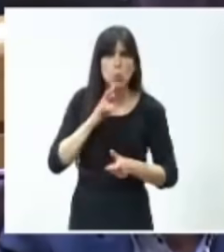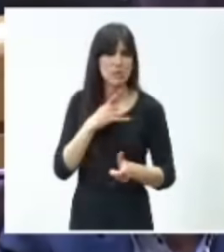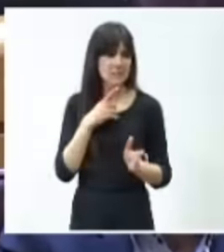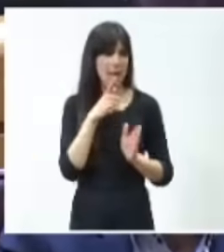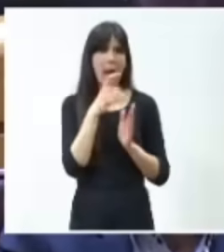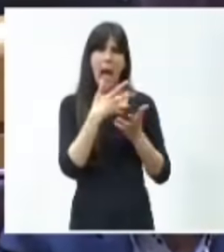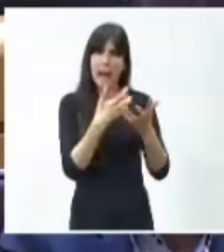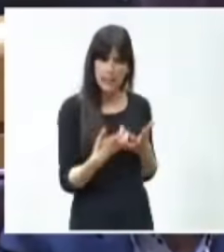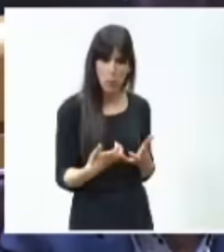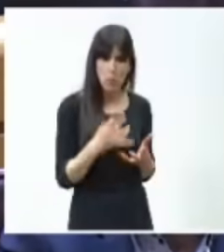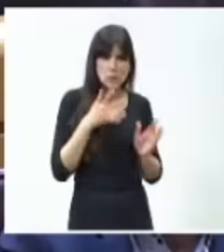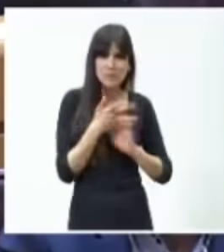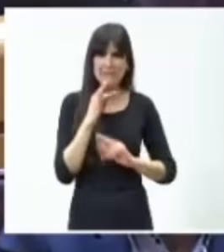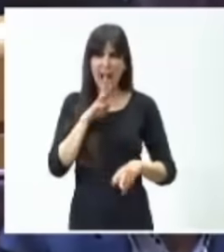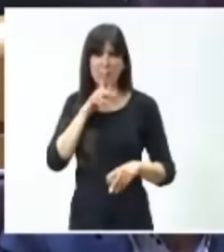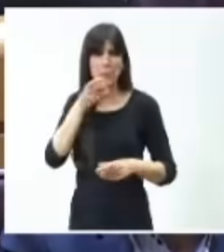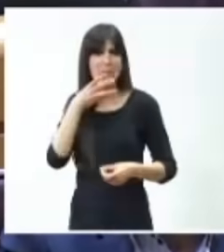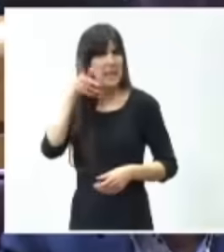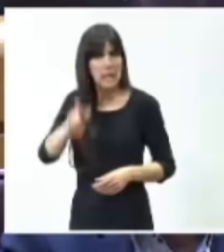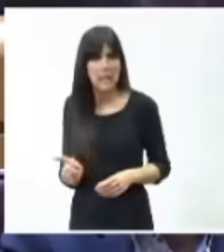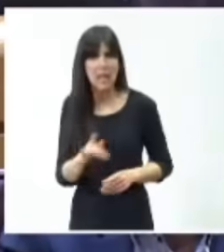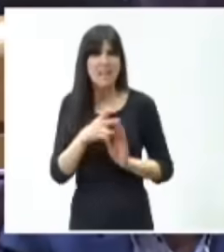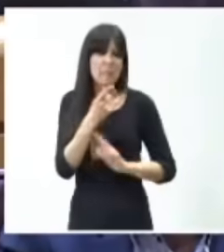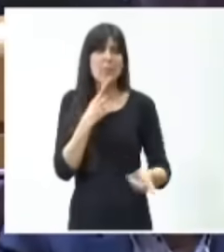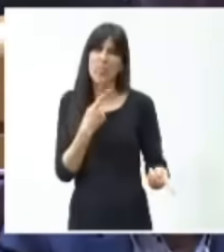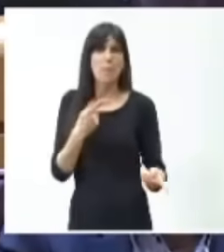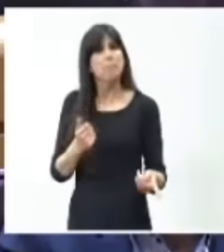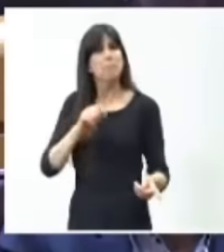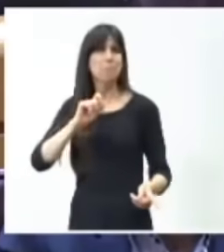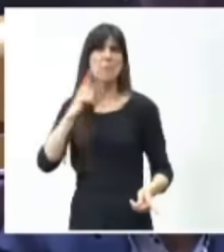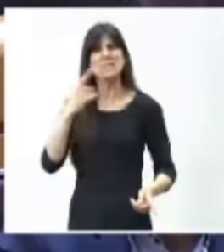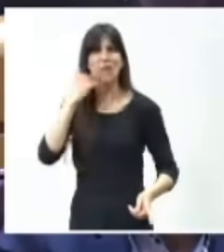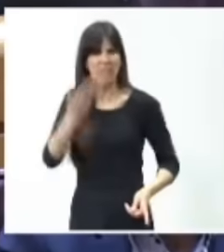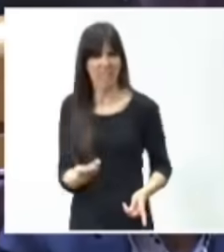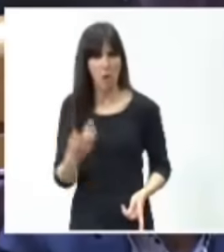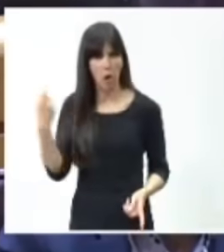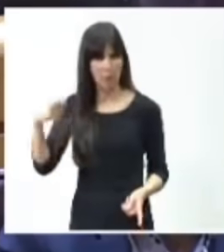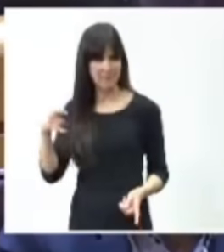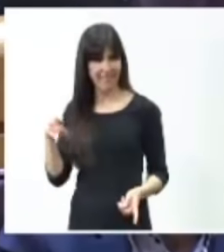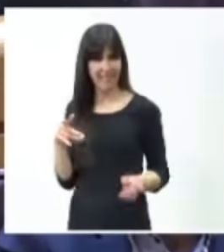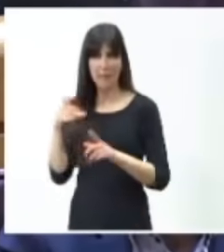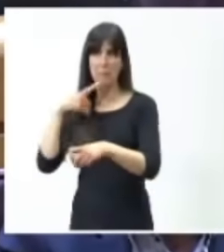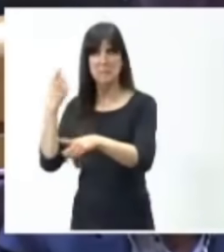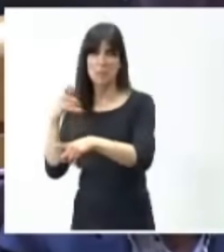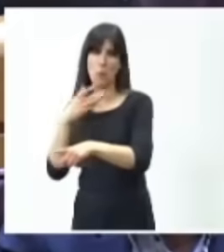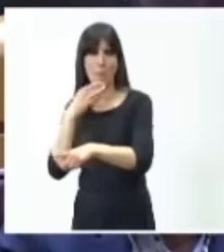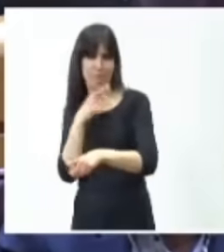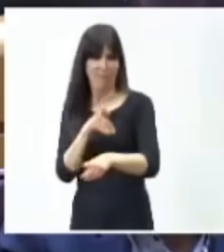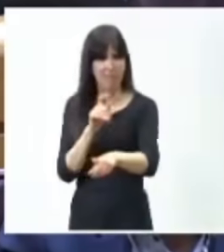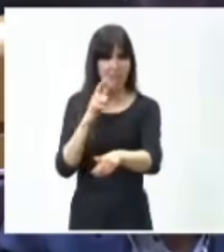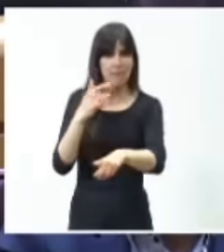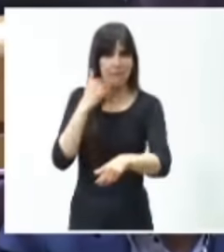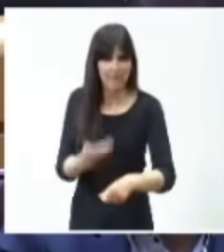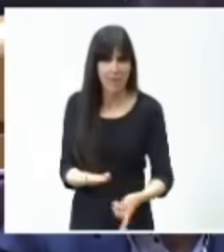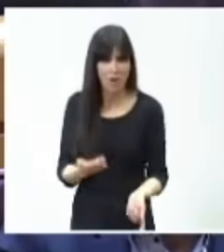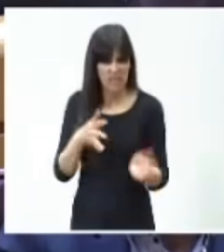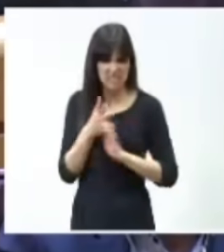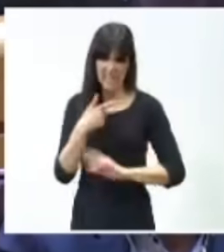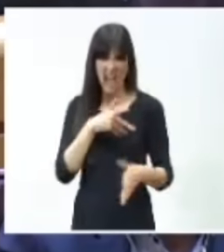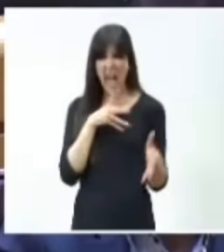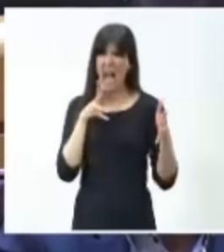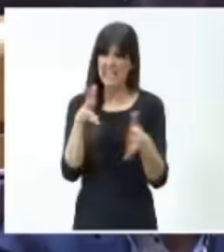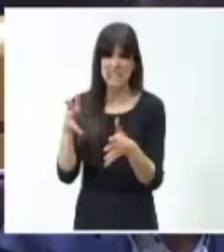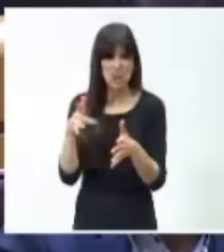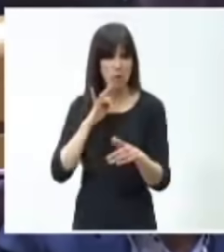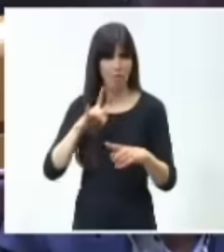de él, incluso las veces que decían que era más feo que el presidente. La verdad es que yo, sinceramente, no querría ser el asesor que tenía que ir